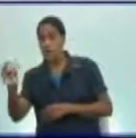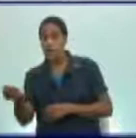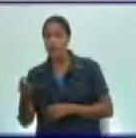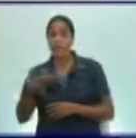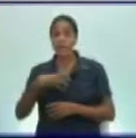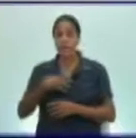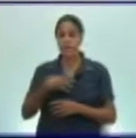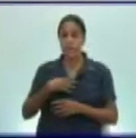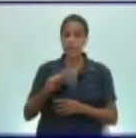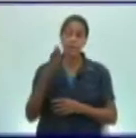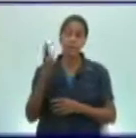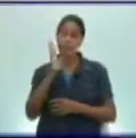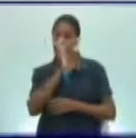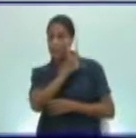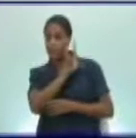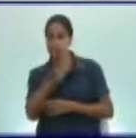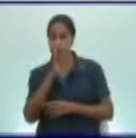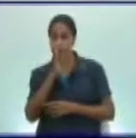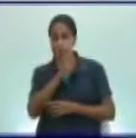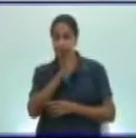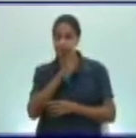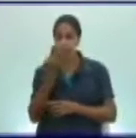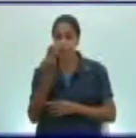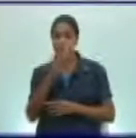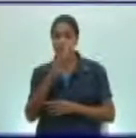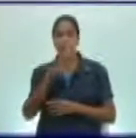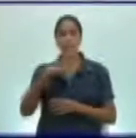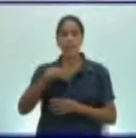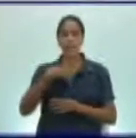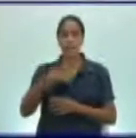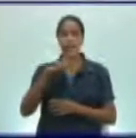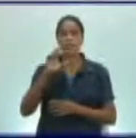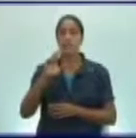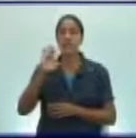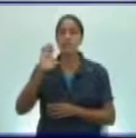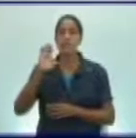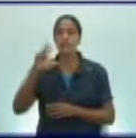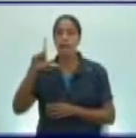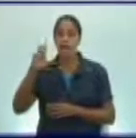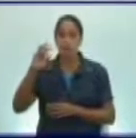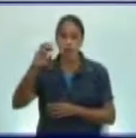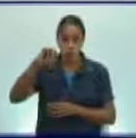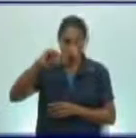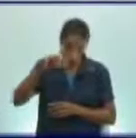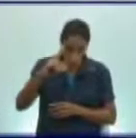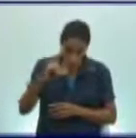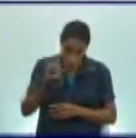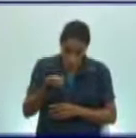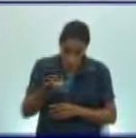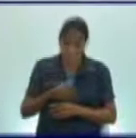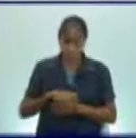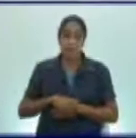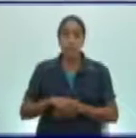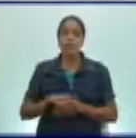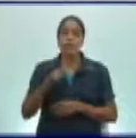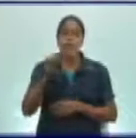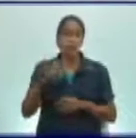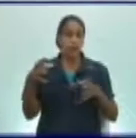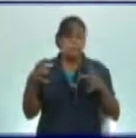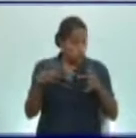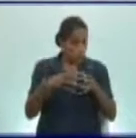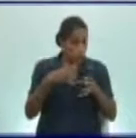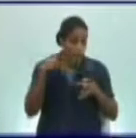bilateral, que tienen presencia de celoma. Como tienen presencia de celoma, es una característica de este grupo de animales